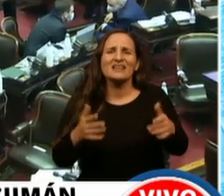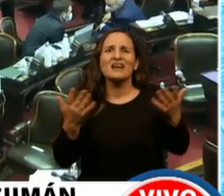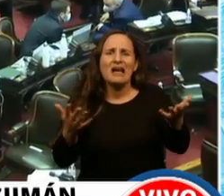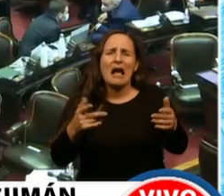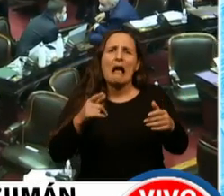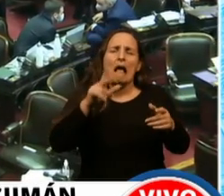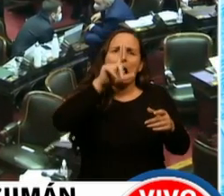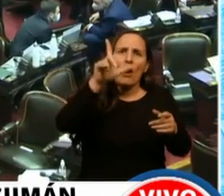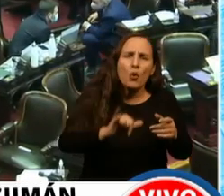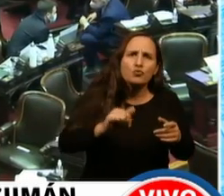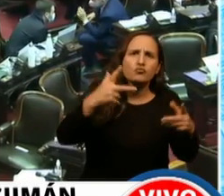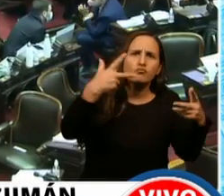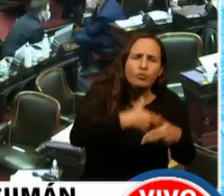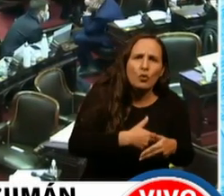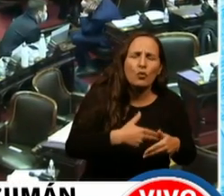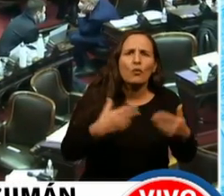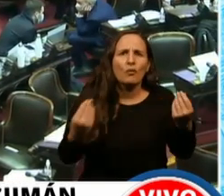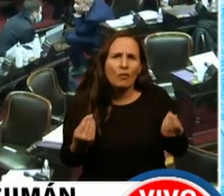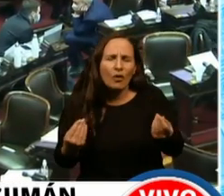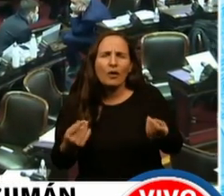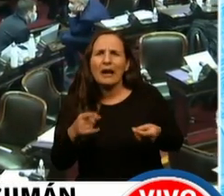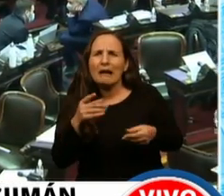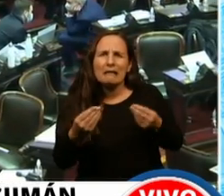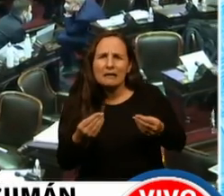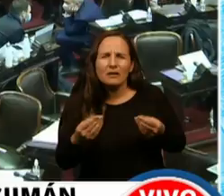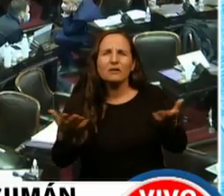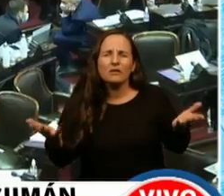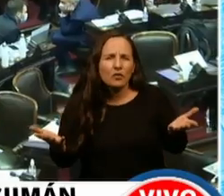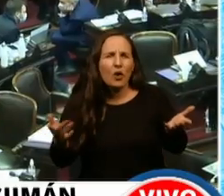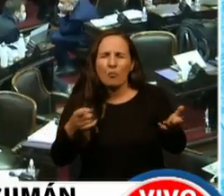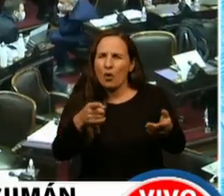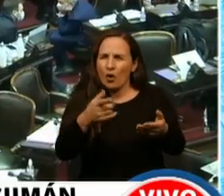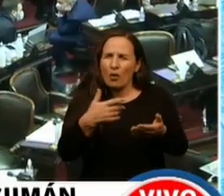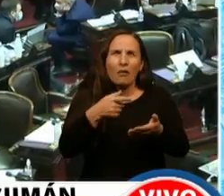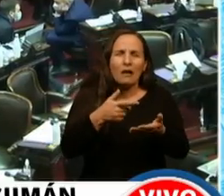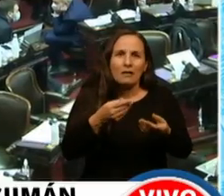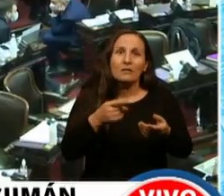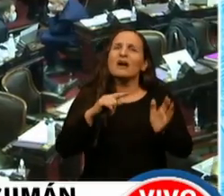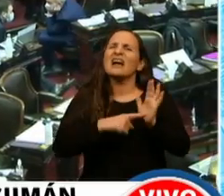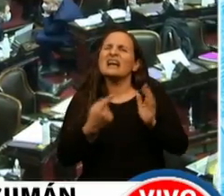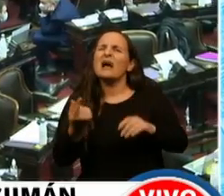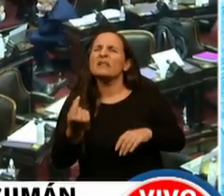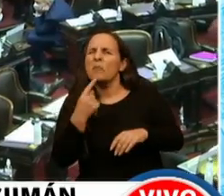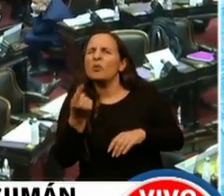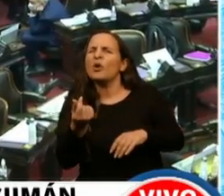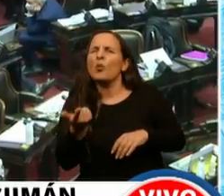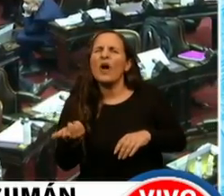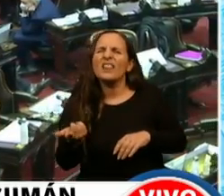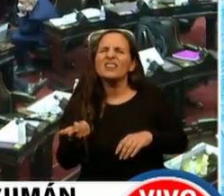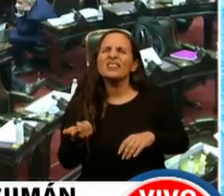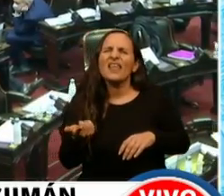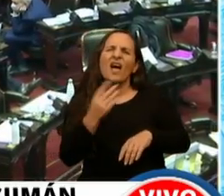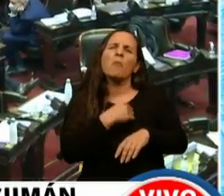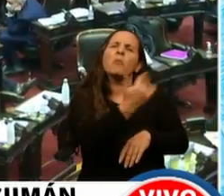le cortan la luz no tienen cómo pagar ahora pregunto usted cuánto pagan la luz eléctrica en cava pregunten cuánto pagan en el